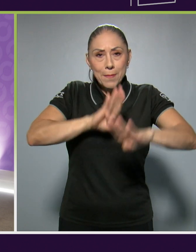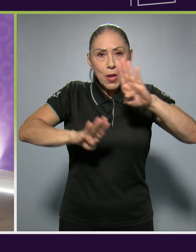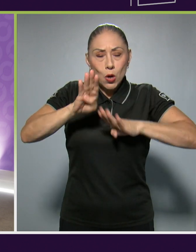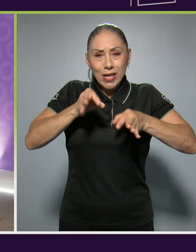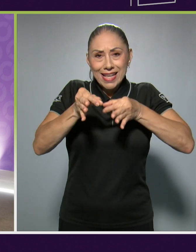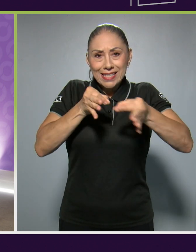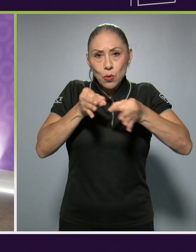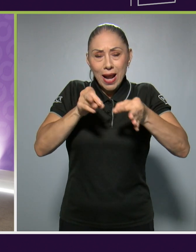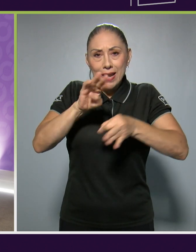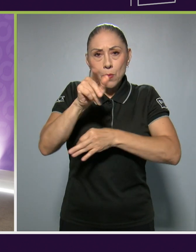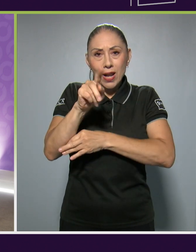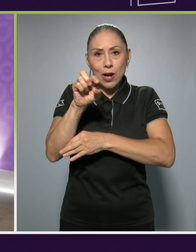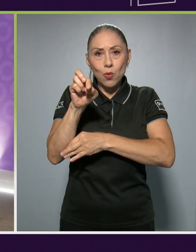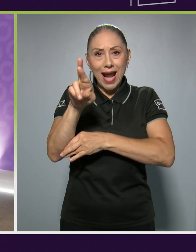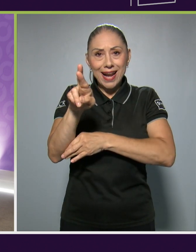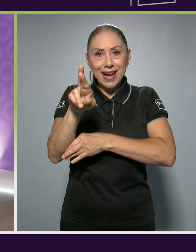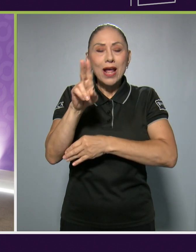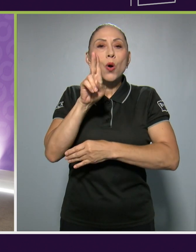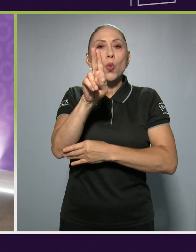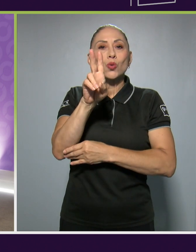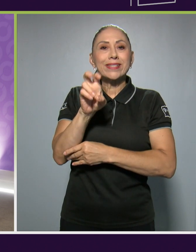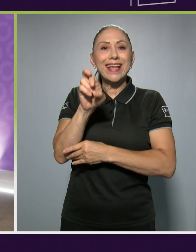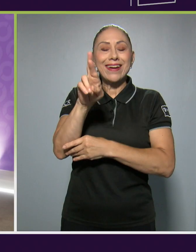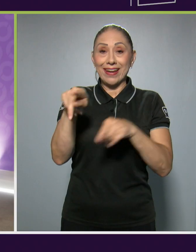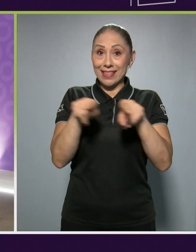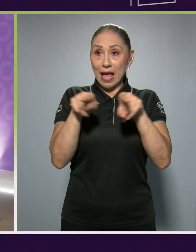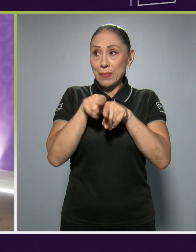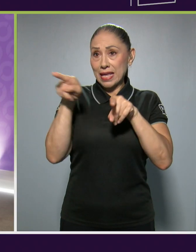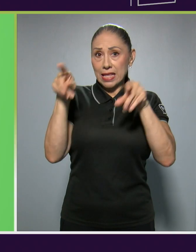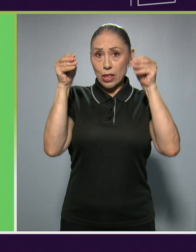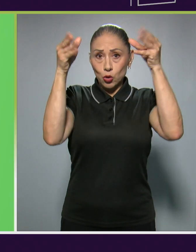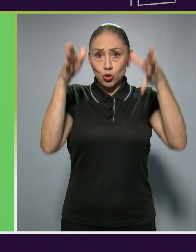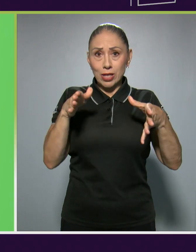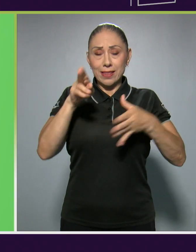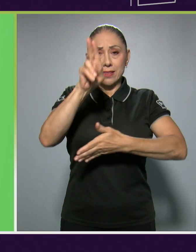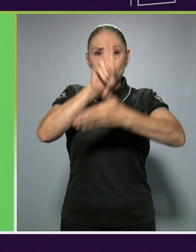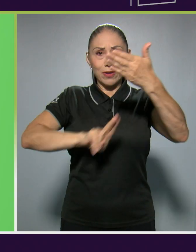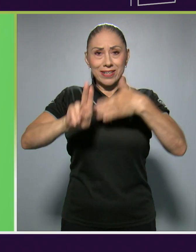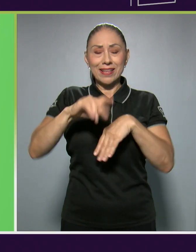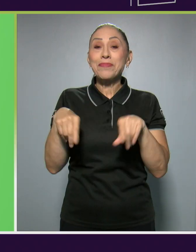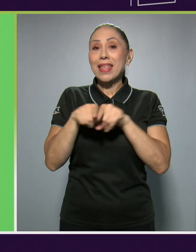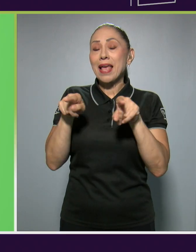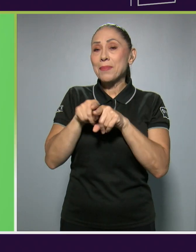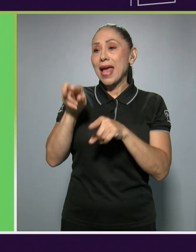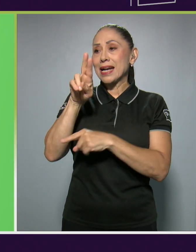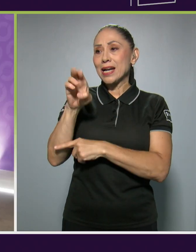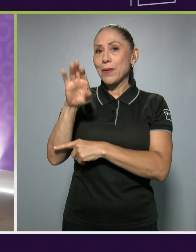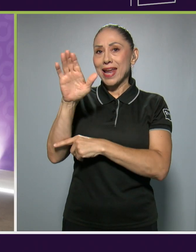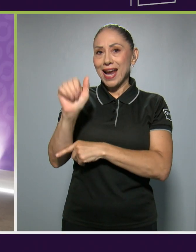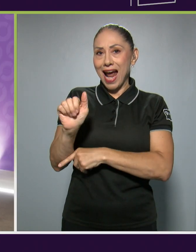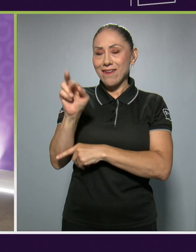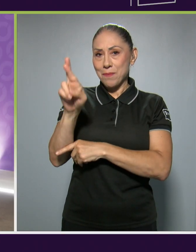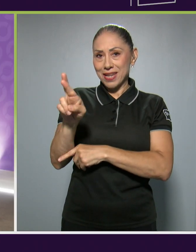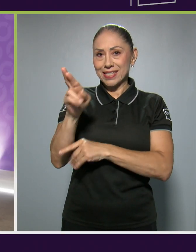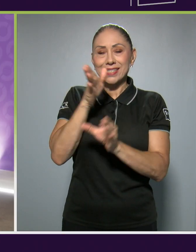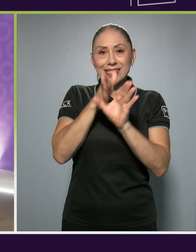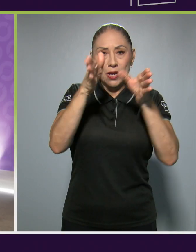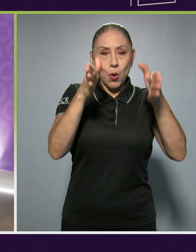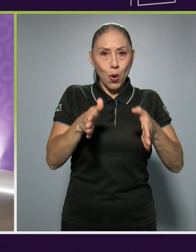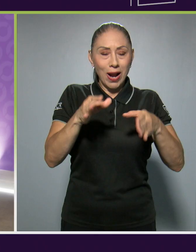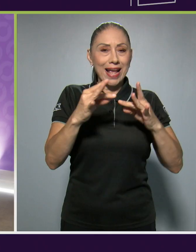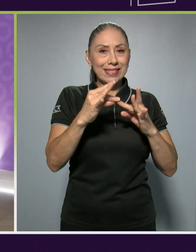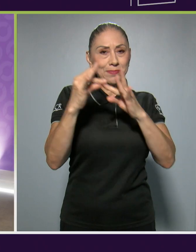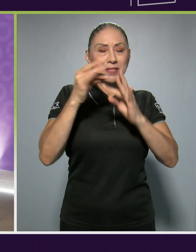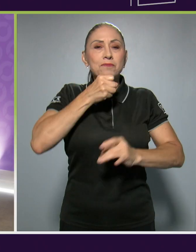Celular y Molecular de la UCR. Además, es docente universitaria. También nos acompaña Rebeca Ramírez, psicóloga y